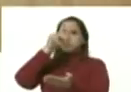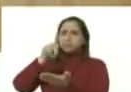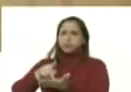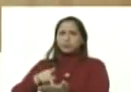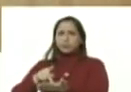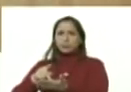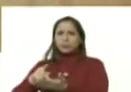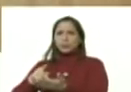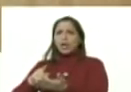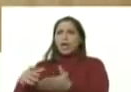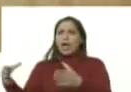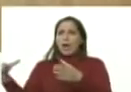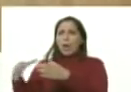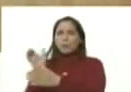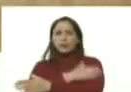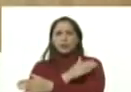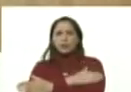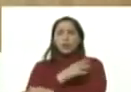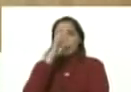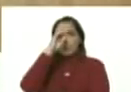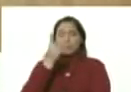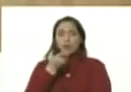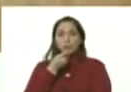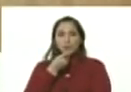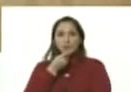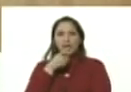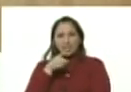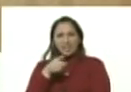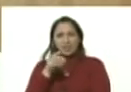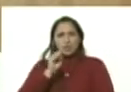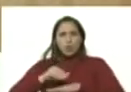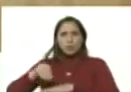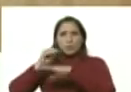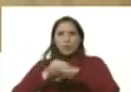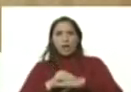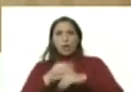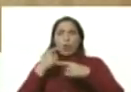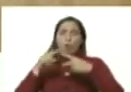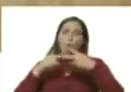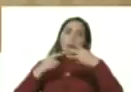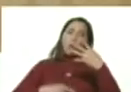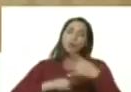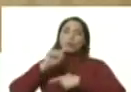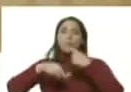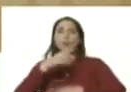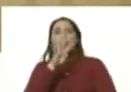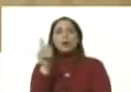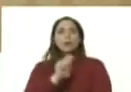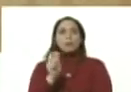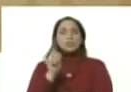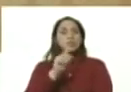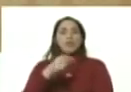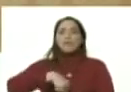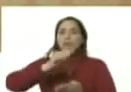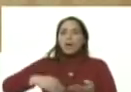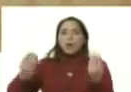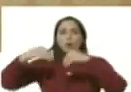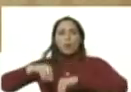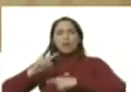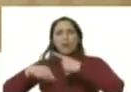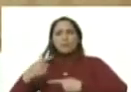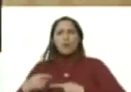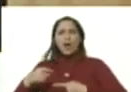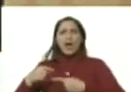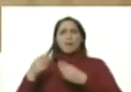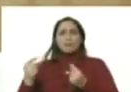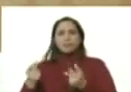en República Dominicana? Y había que convocar otra sesión y otra sesión, y después de 4 meses no firmaron el diálogo y activaron el plan